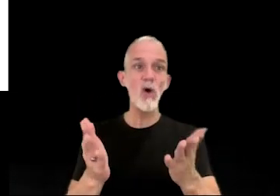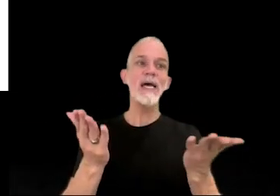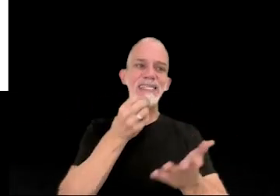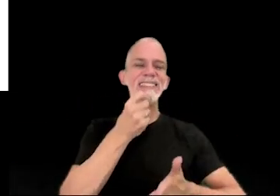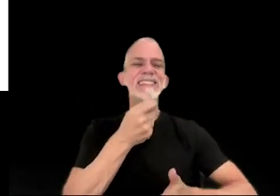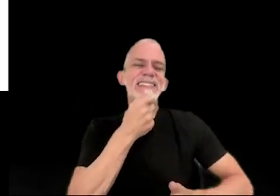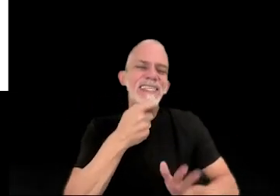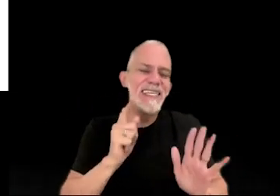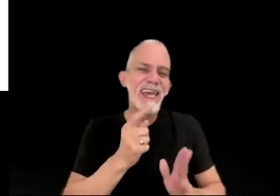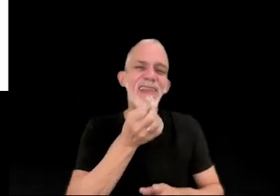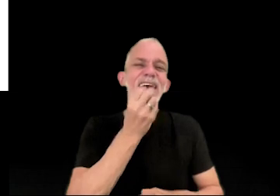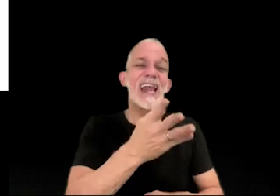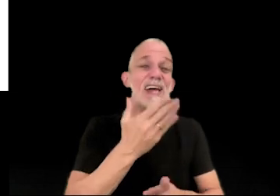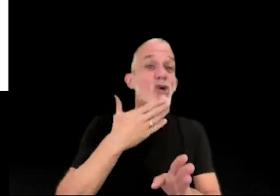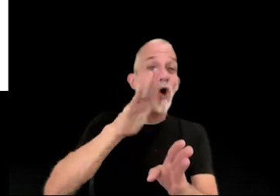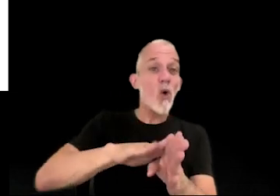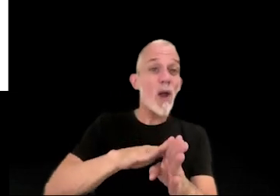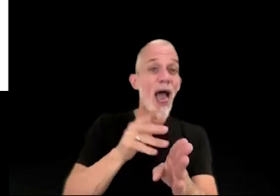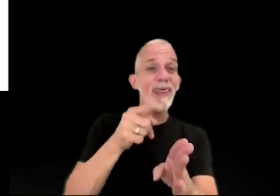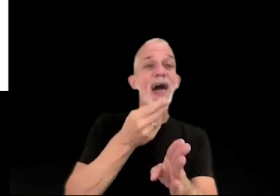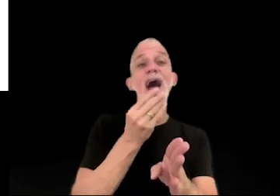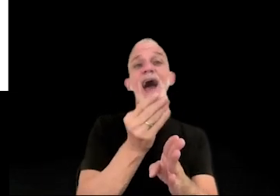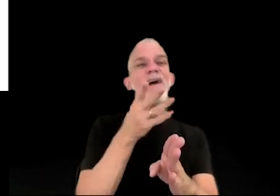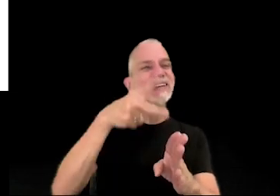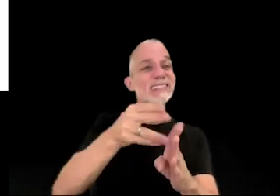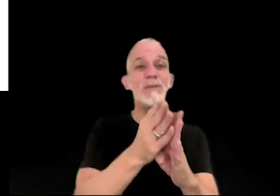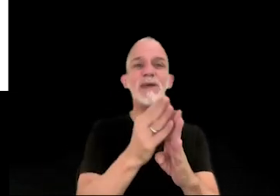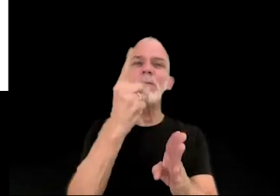juradas venzan a partir del 1 de abril.